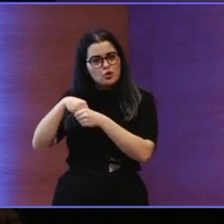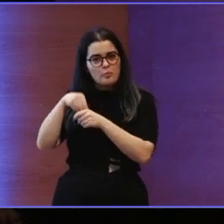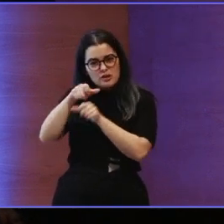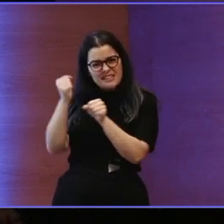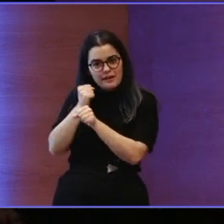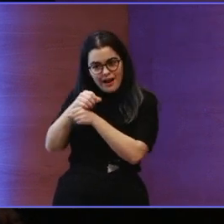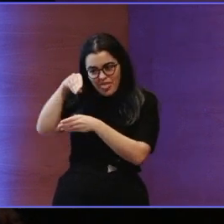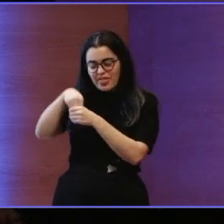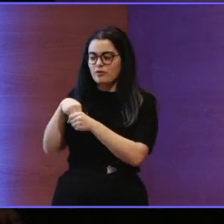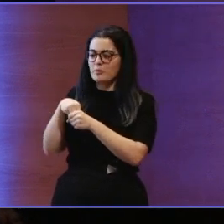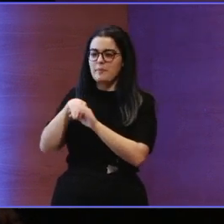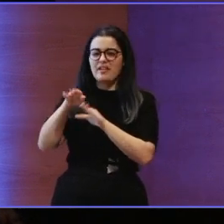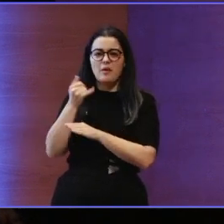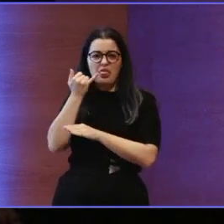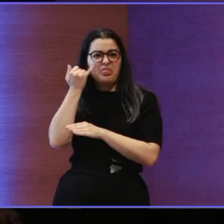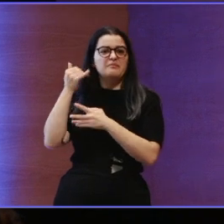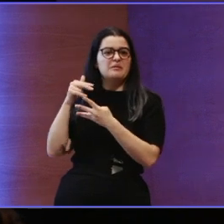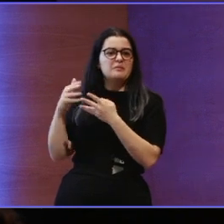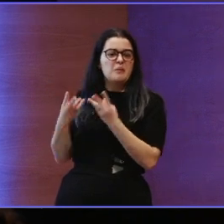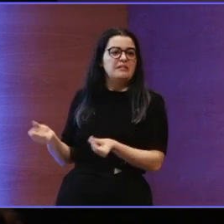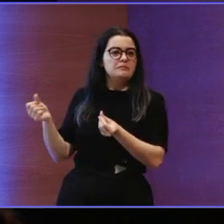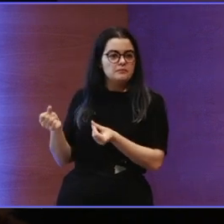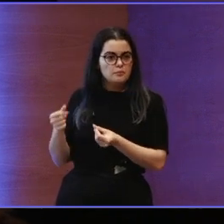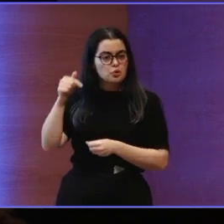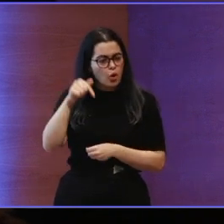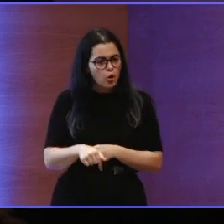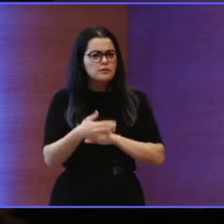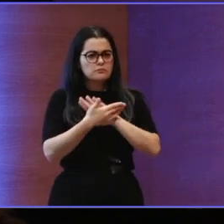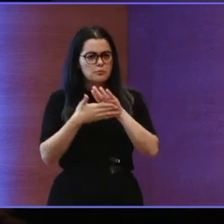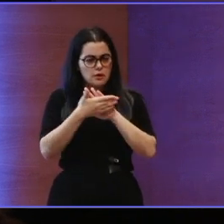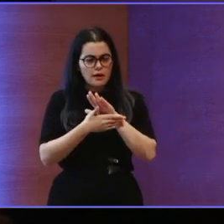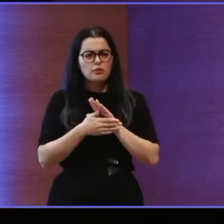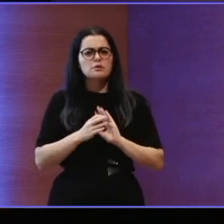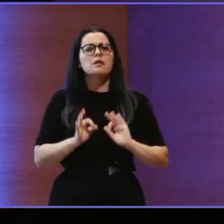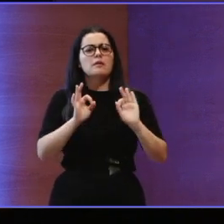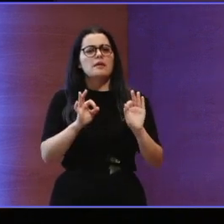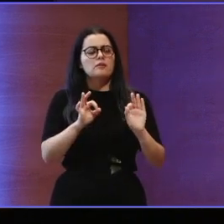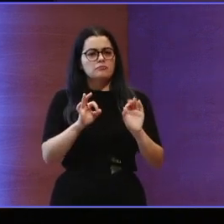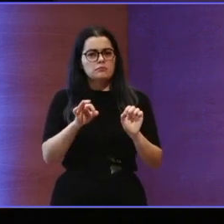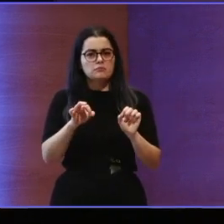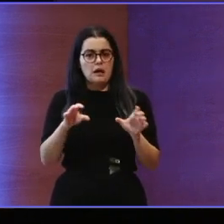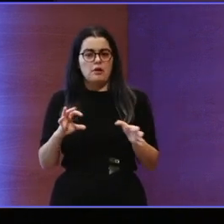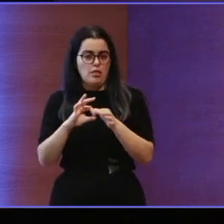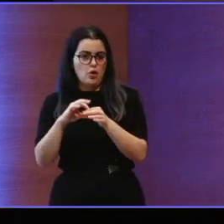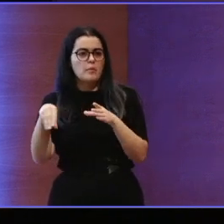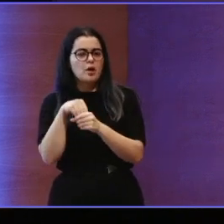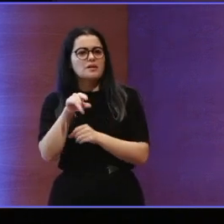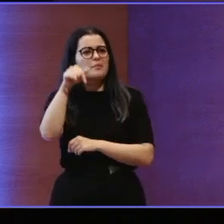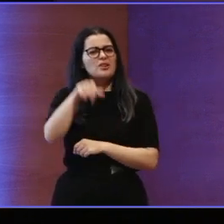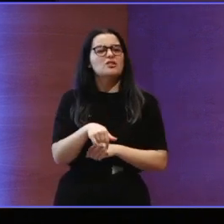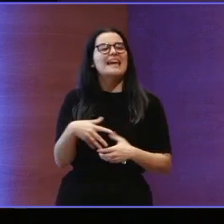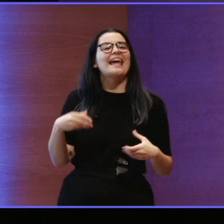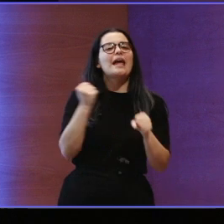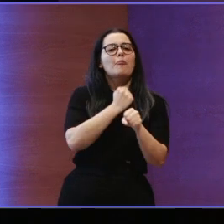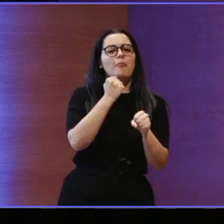eh el el el órgano de evaluación del que estamos hablando hoy hoy lo estamos hablando sobre todo en relación con la inclusión pero órganos de empleo e inclusión